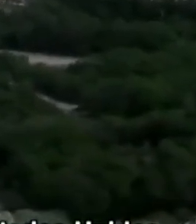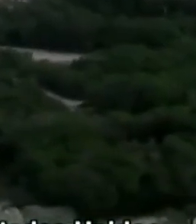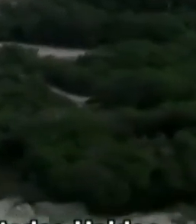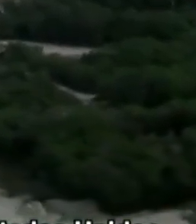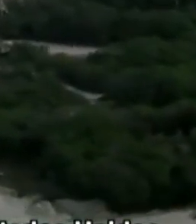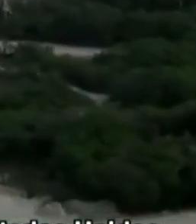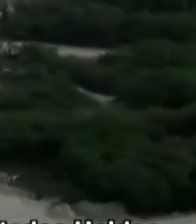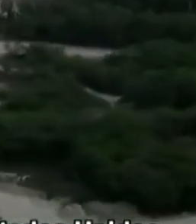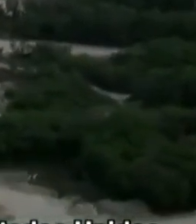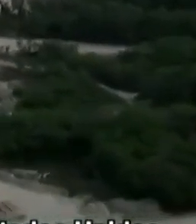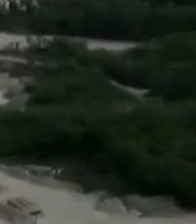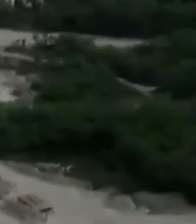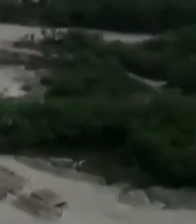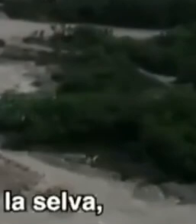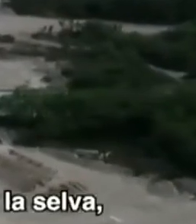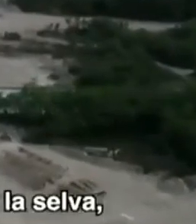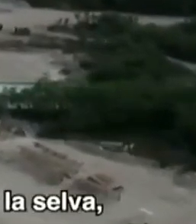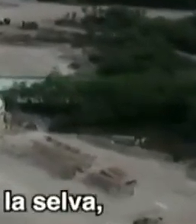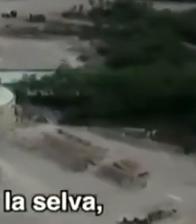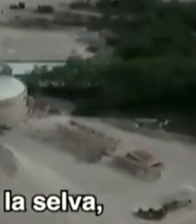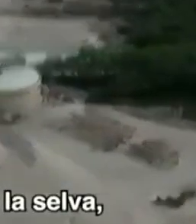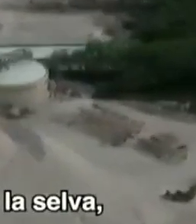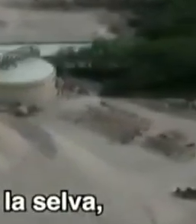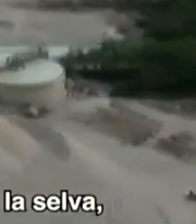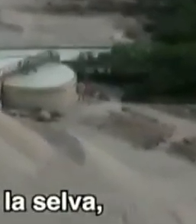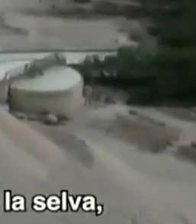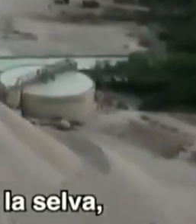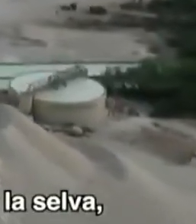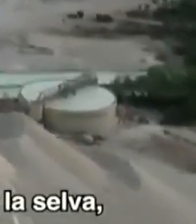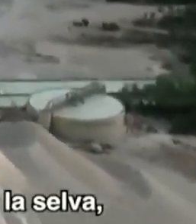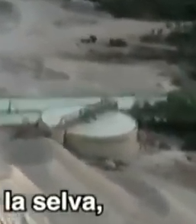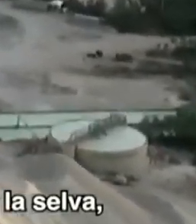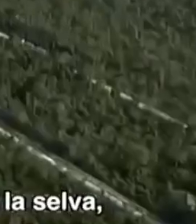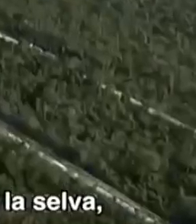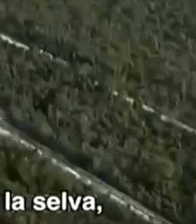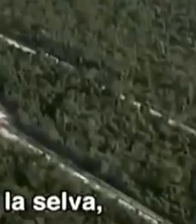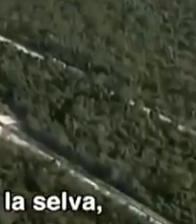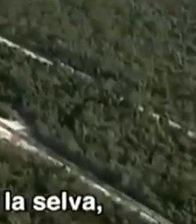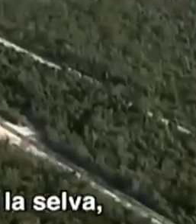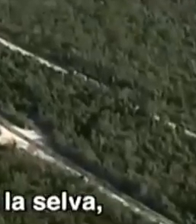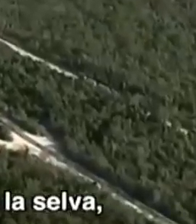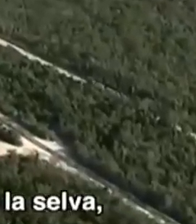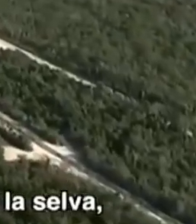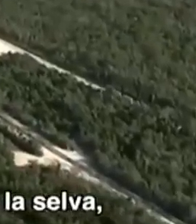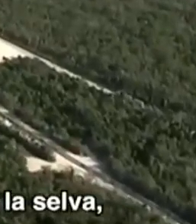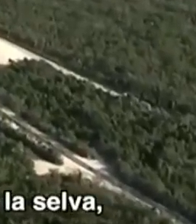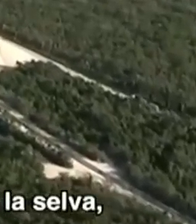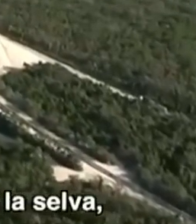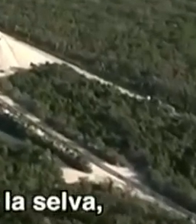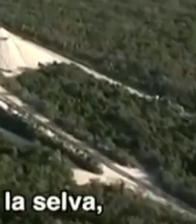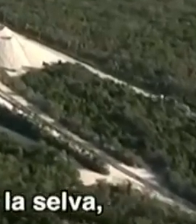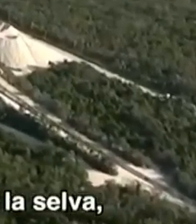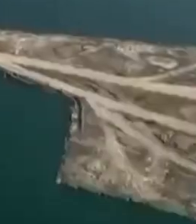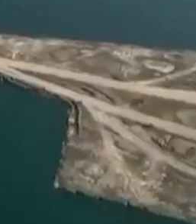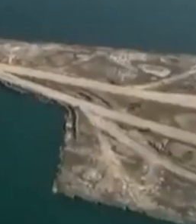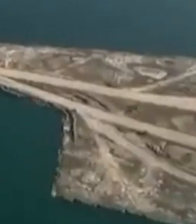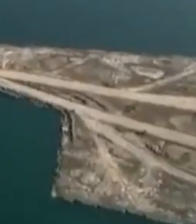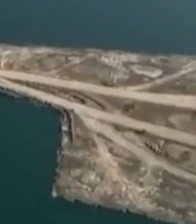caliza y exportarla a Estados Unidos, provocando un desastre ambiental que destruyó la selva y contaminó agua y suelo en la